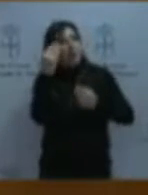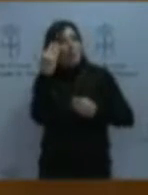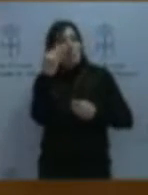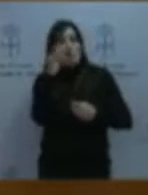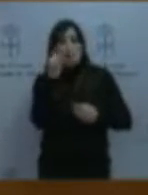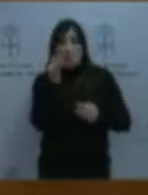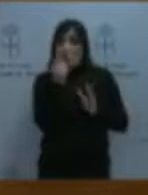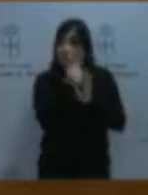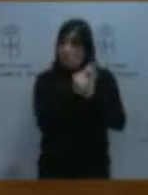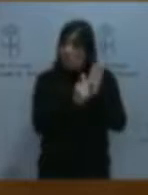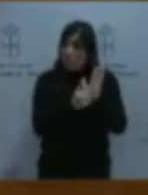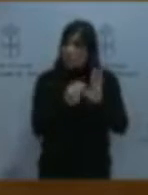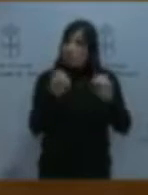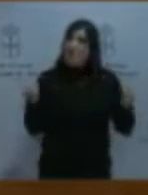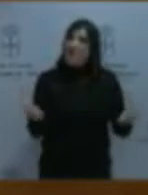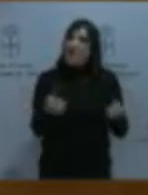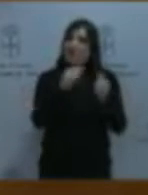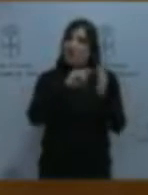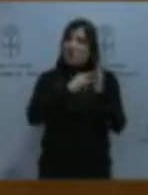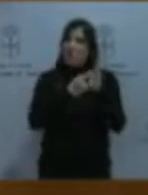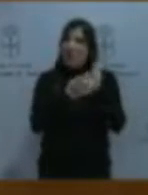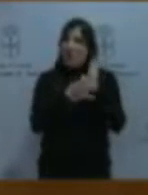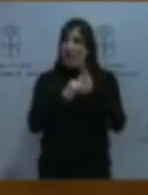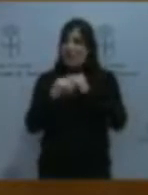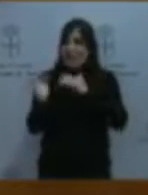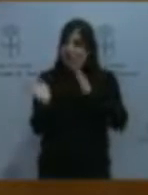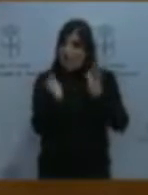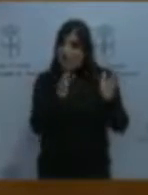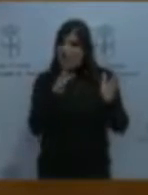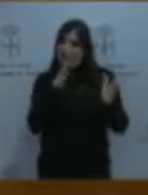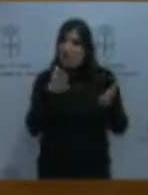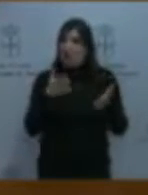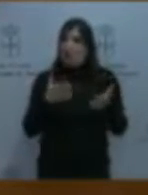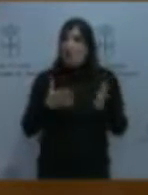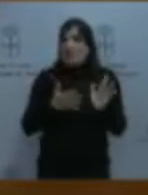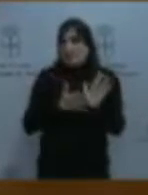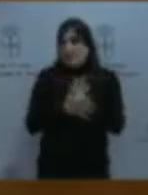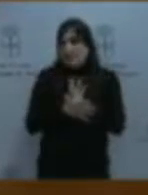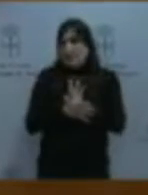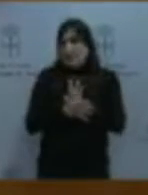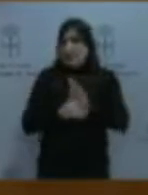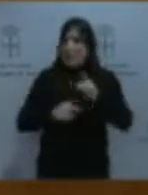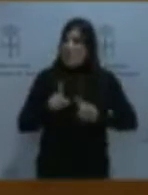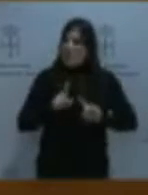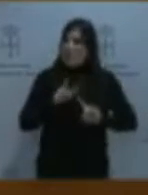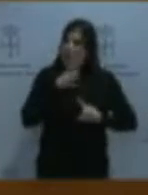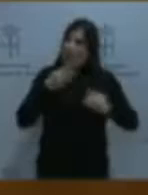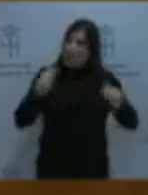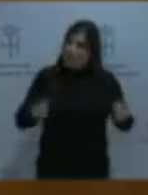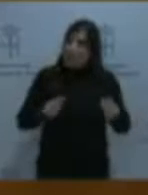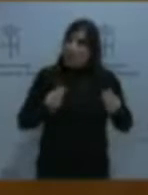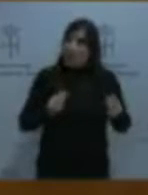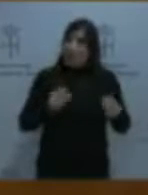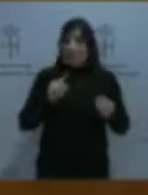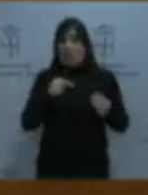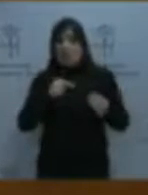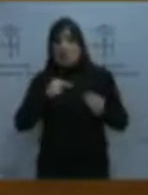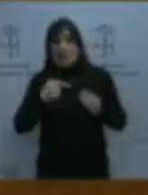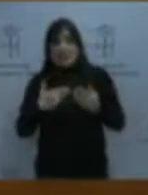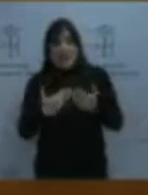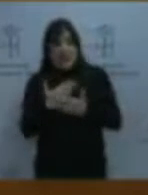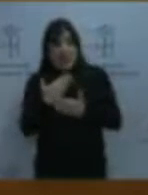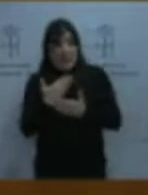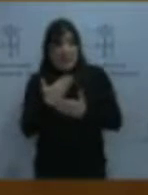que estaba llevando a mejorar este problema, y por otro aparecía al día siguiente diciéndonos que iba a endurecer la asociación con